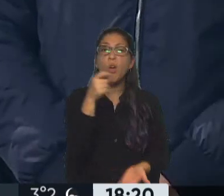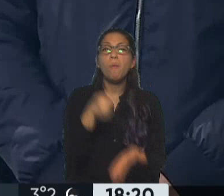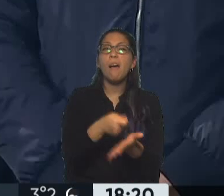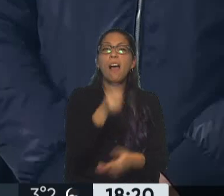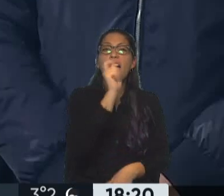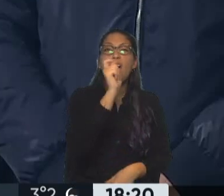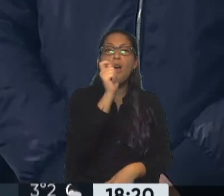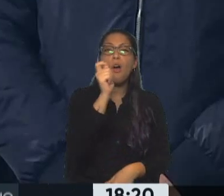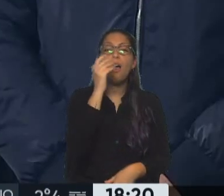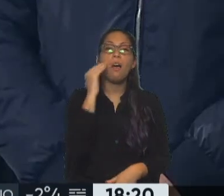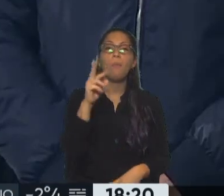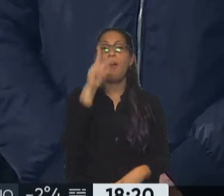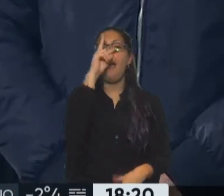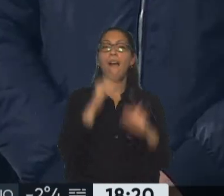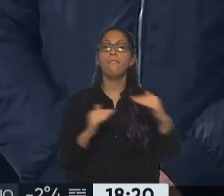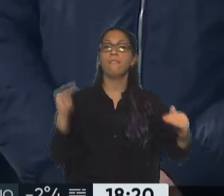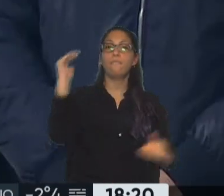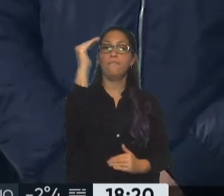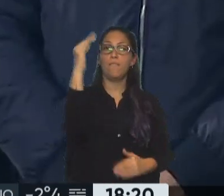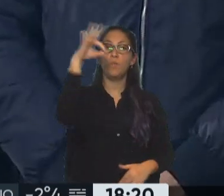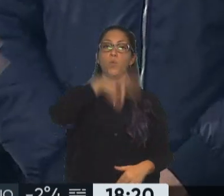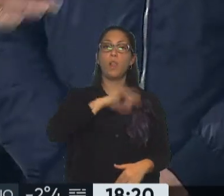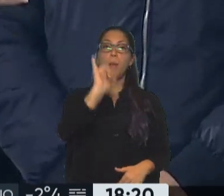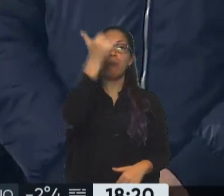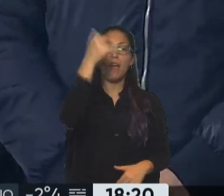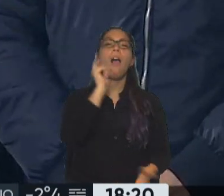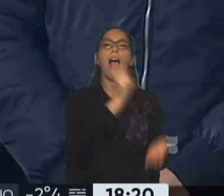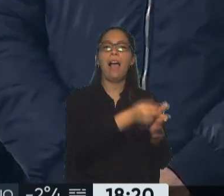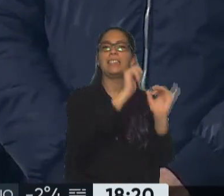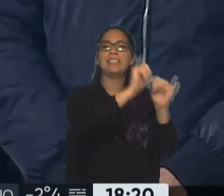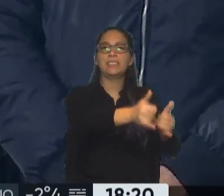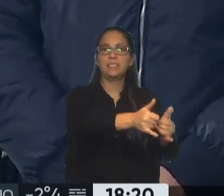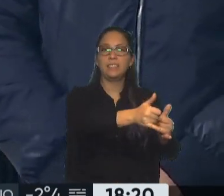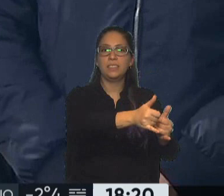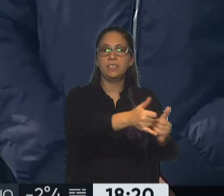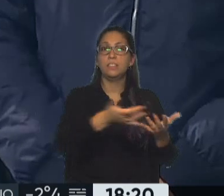la crema a los que ganaban los mejores sueldos y por lo tanto